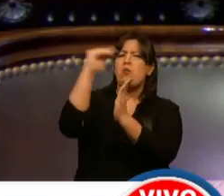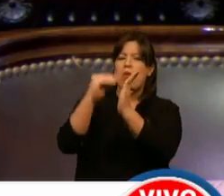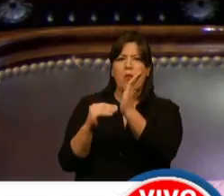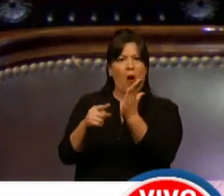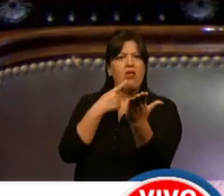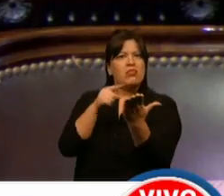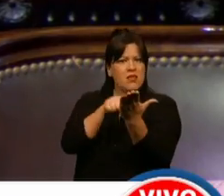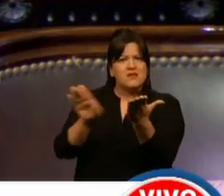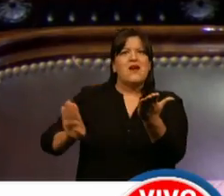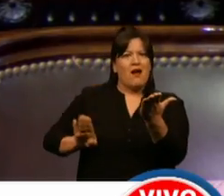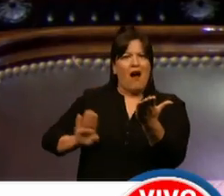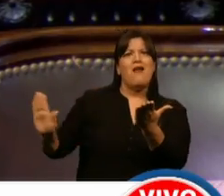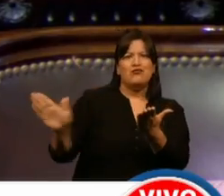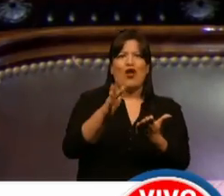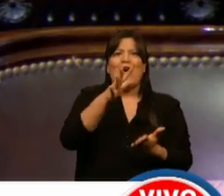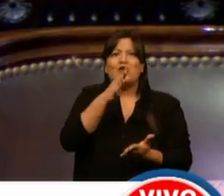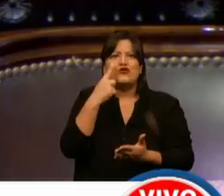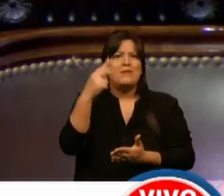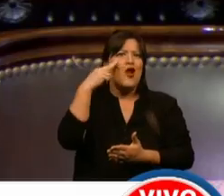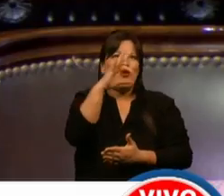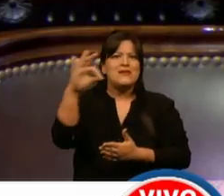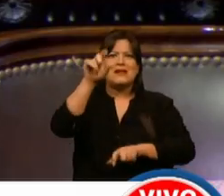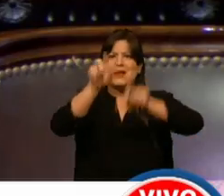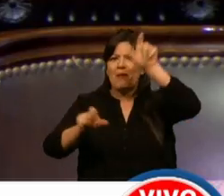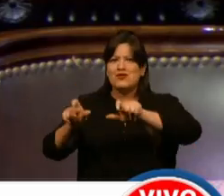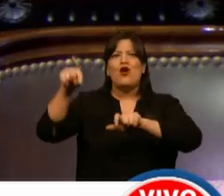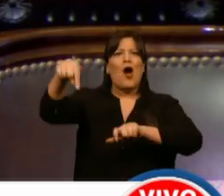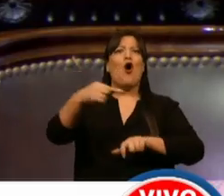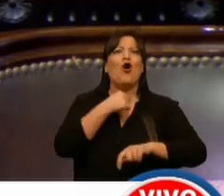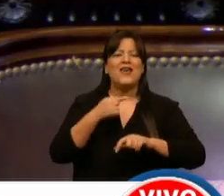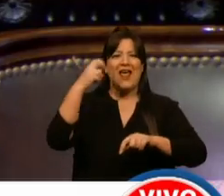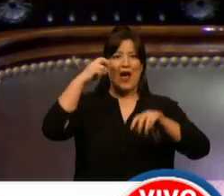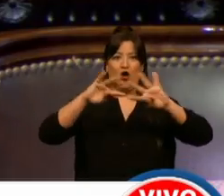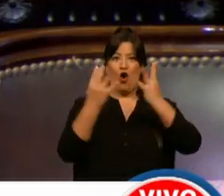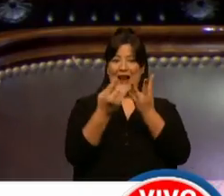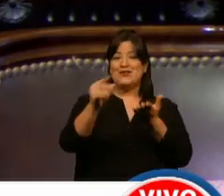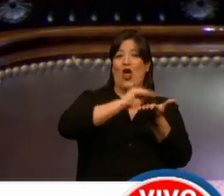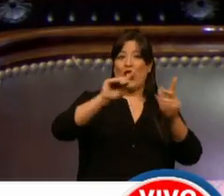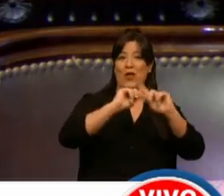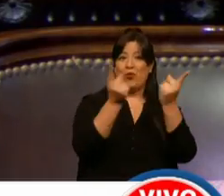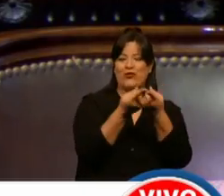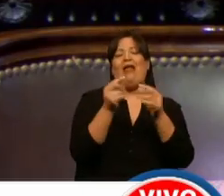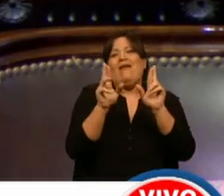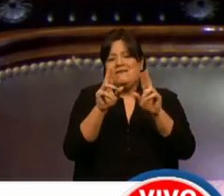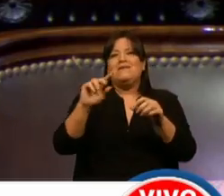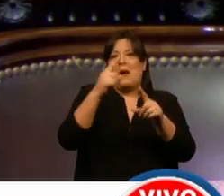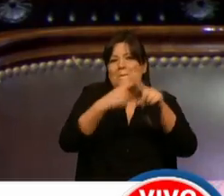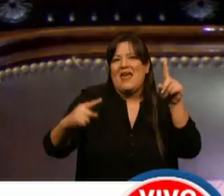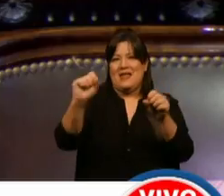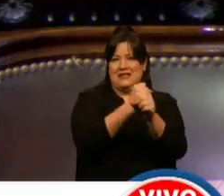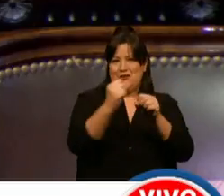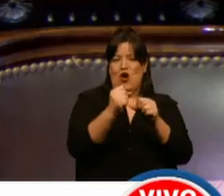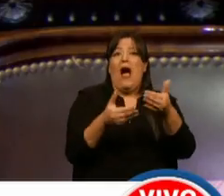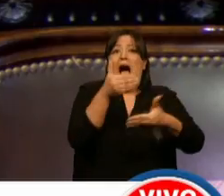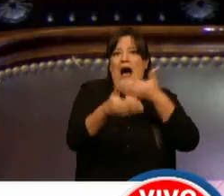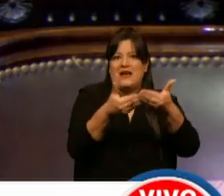ganas de que hoy este congreso a través de la cámara de diputados le diera media sanción avanzada